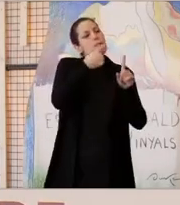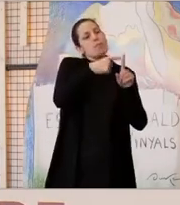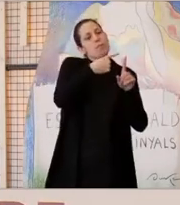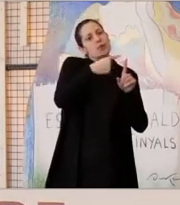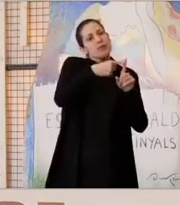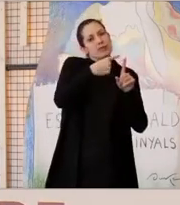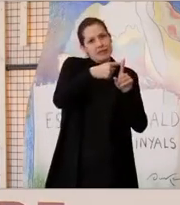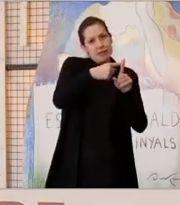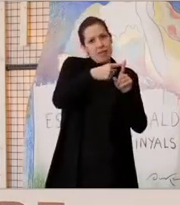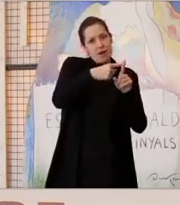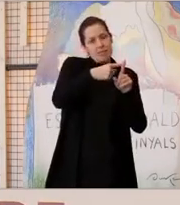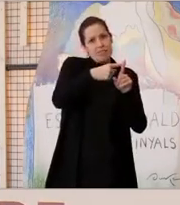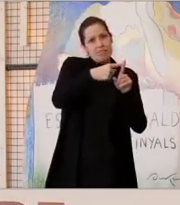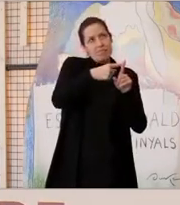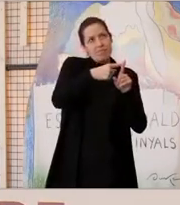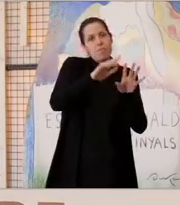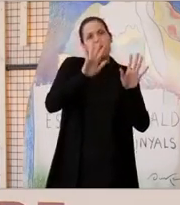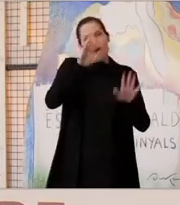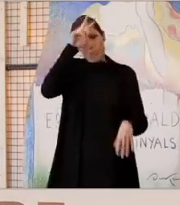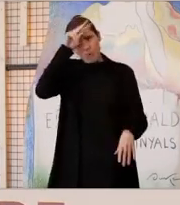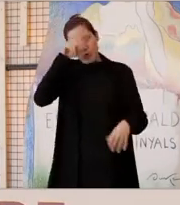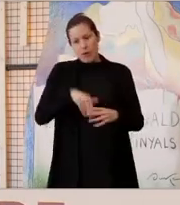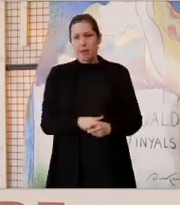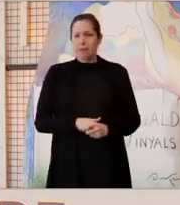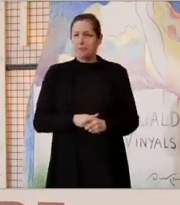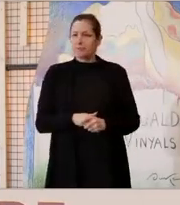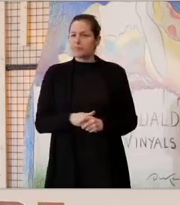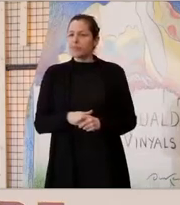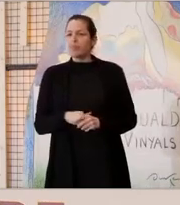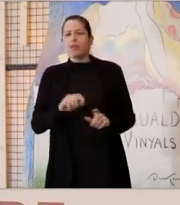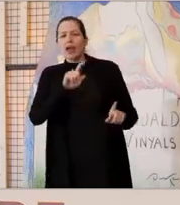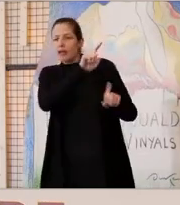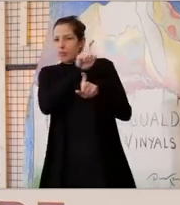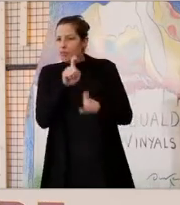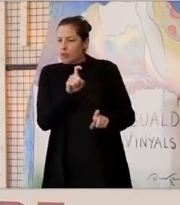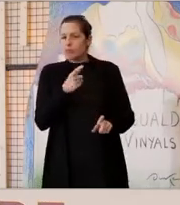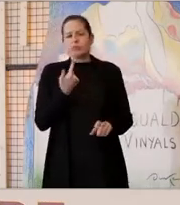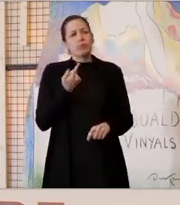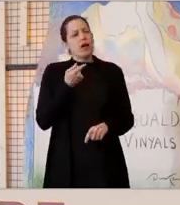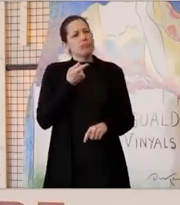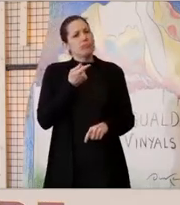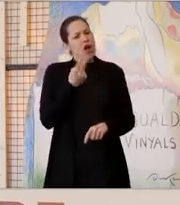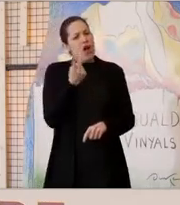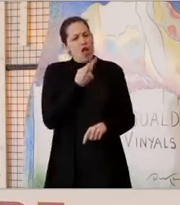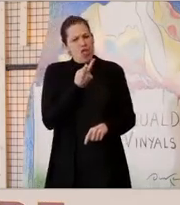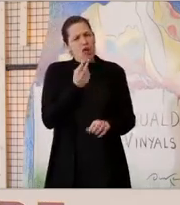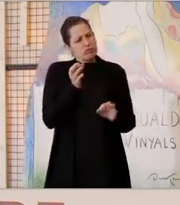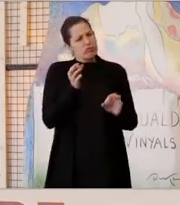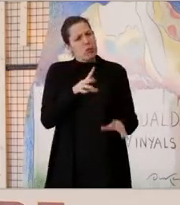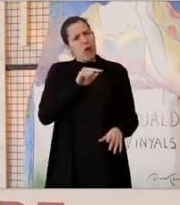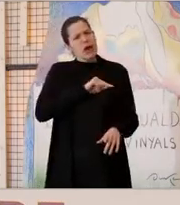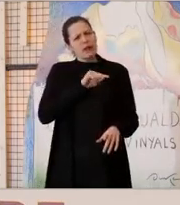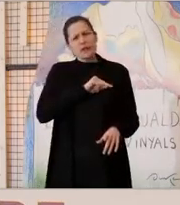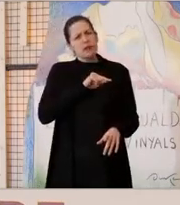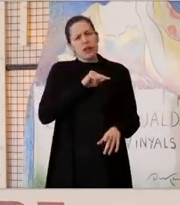una pregunta personal vosotras habéis tenido esa tentación de tirar la toalla de decir hasta que Hemos llegado ya no